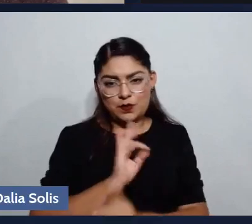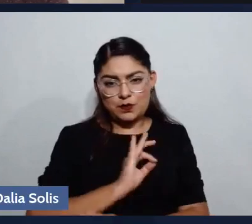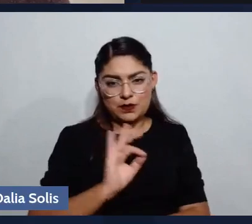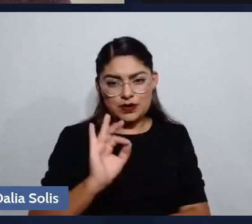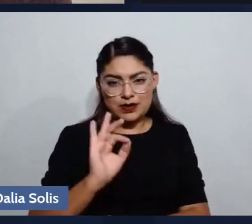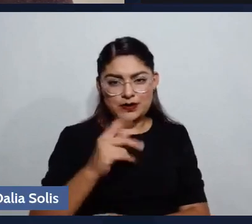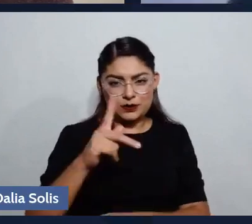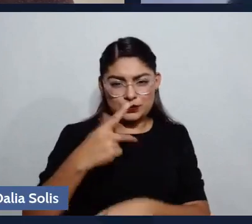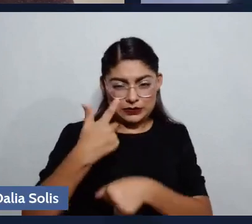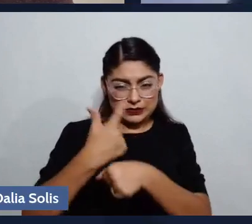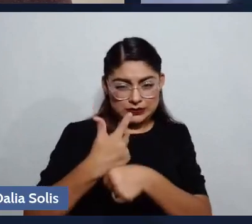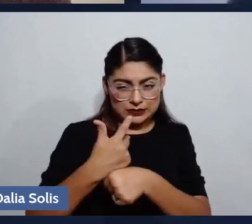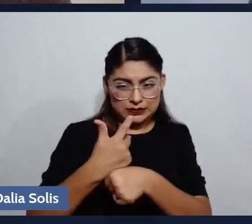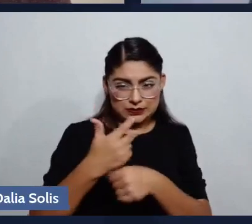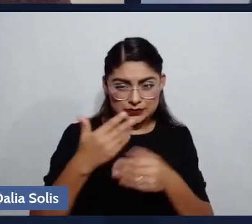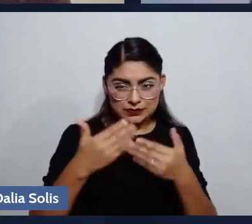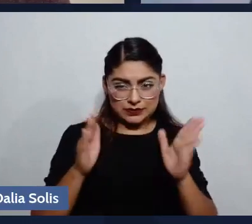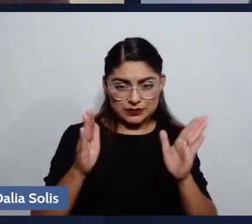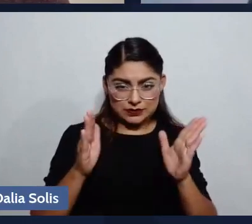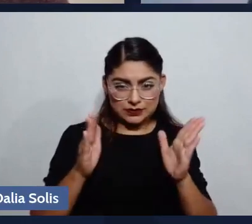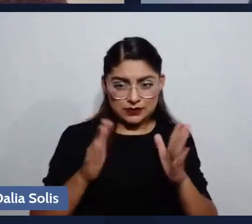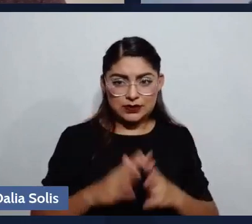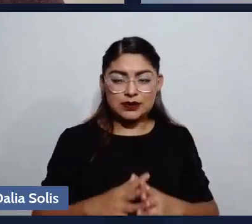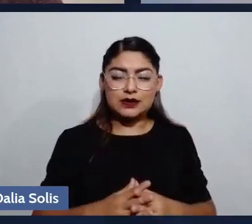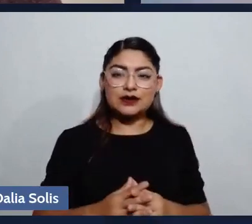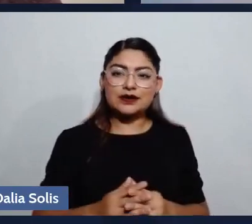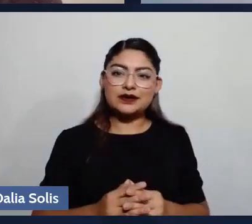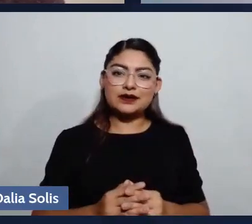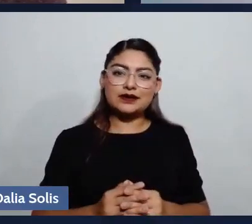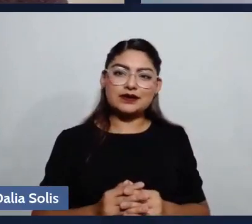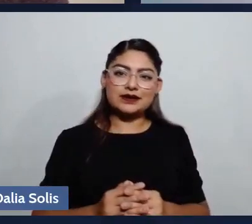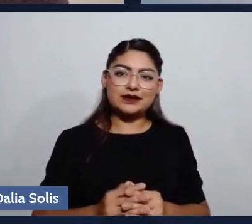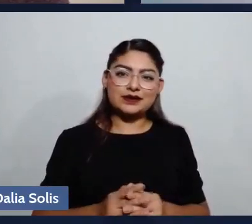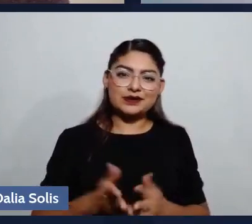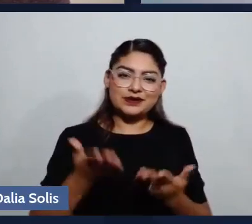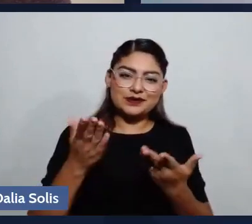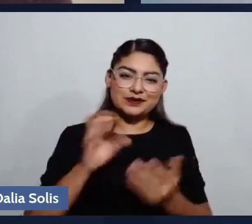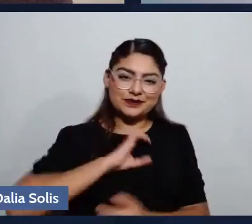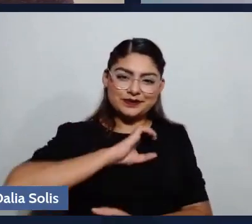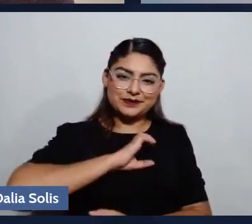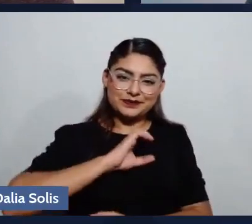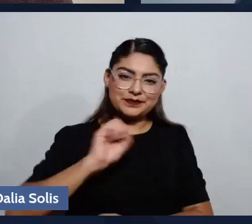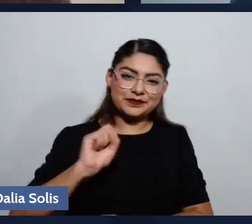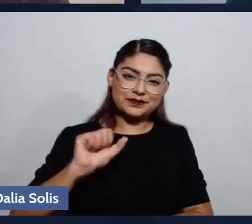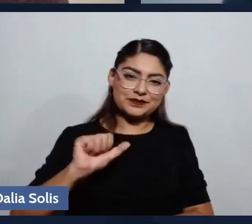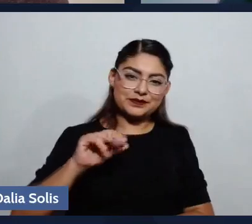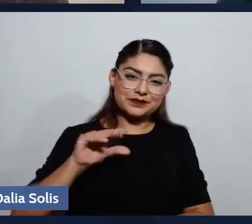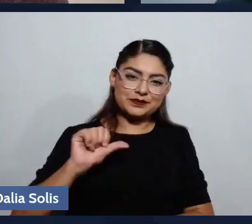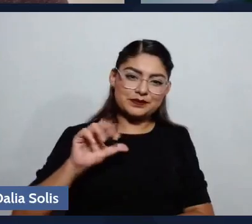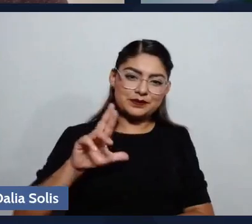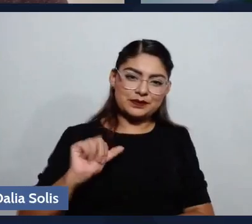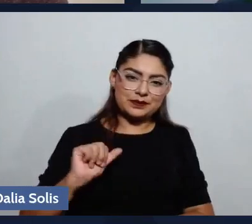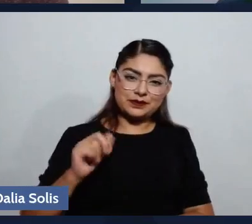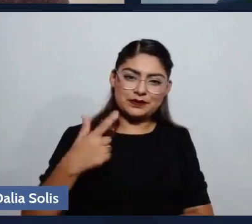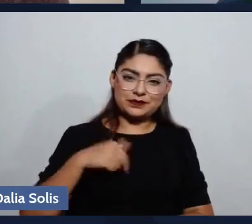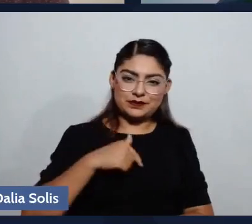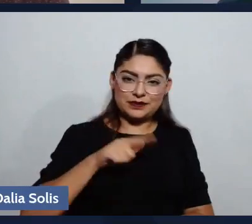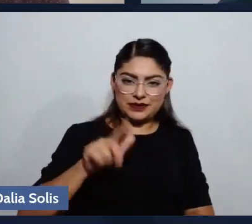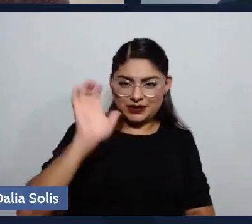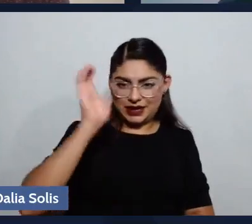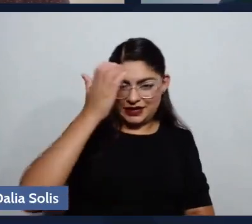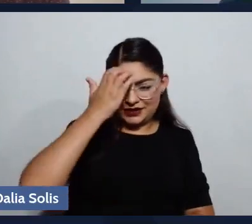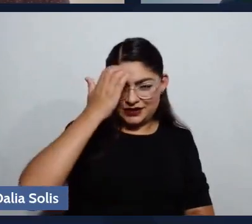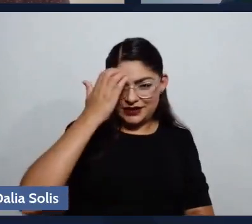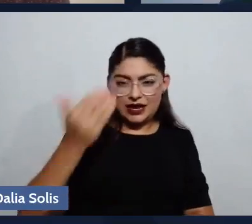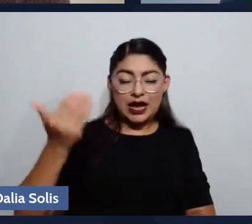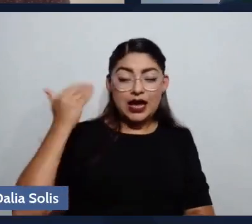cámara, mi querida Samara, que ya hemos tenido el gusto de conocernos en otras ocasiones, porque ya